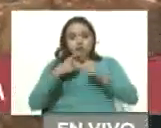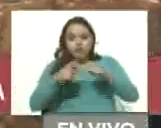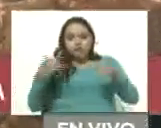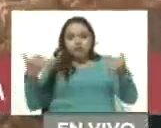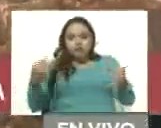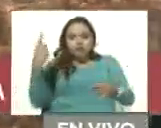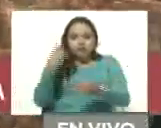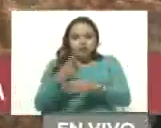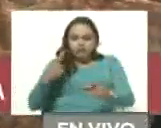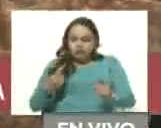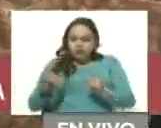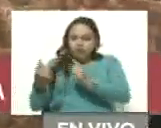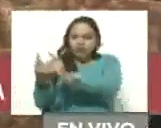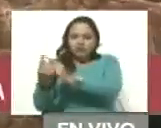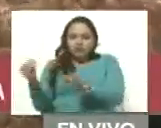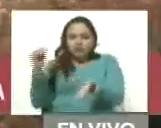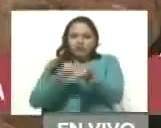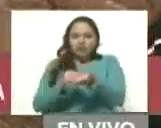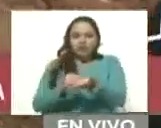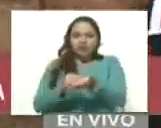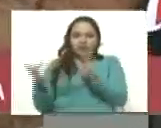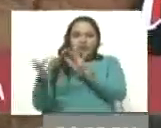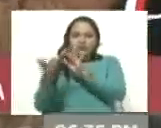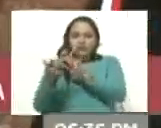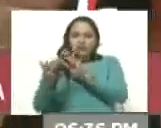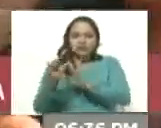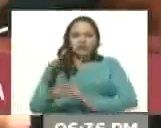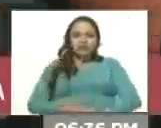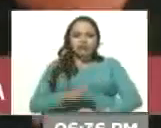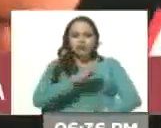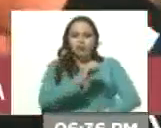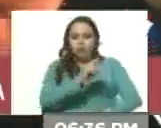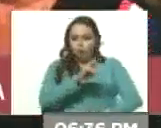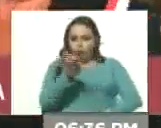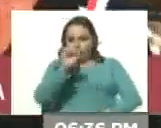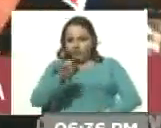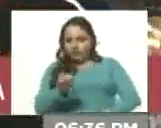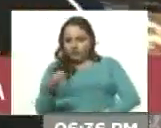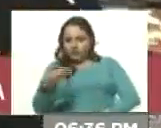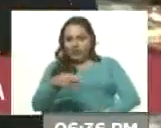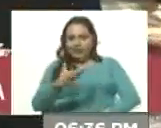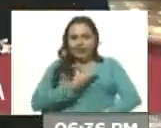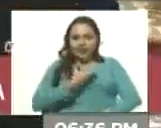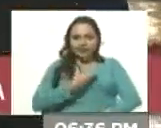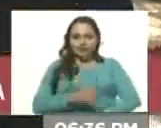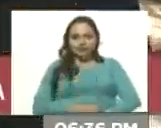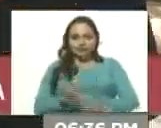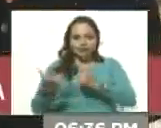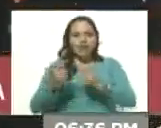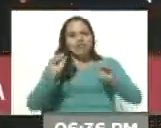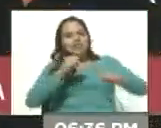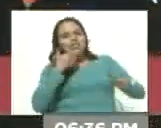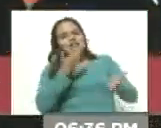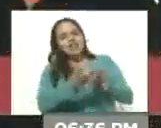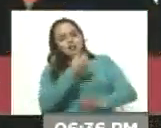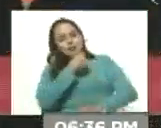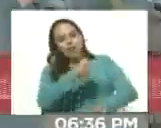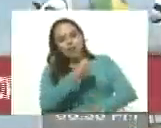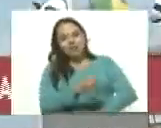debe volver con mónica este día no lo hacemos por delante